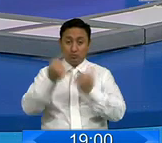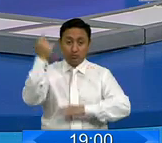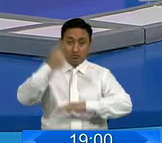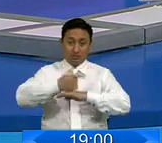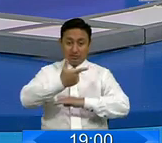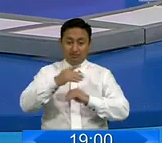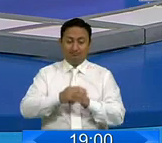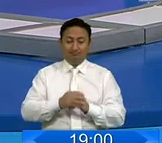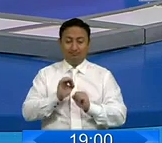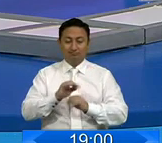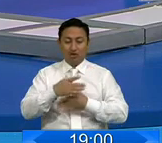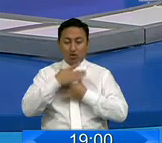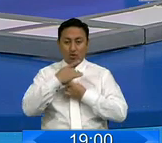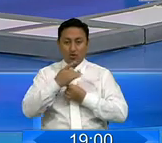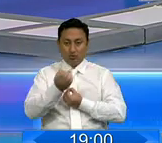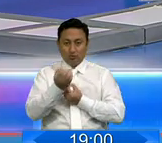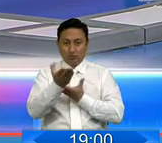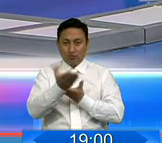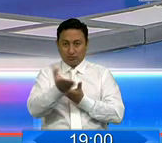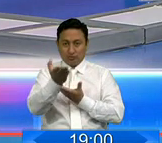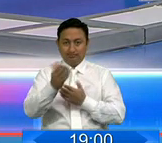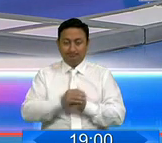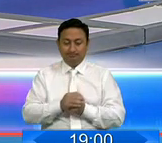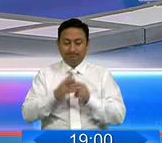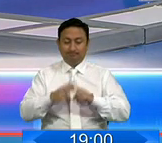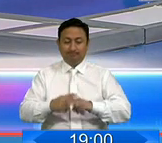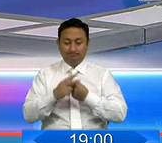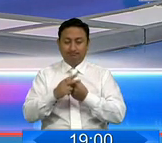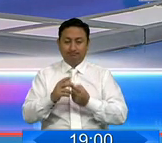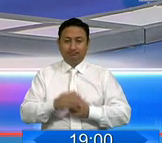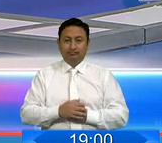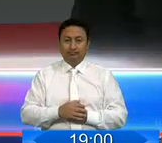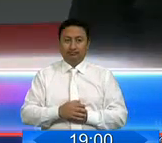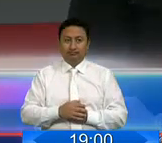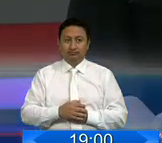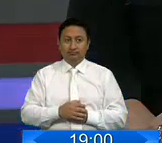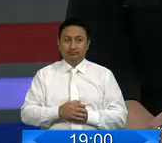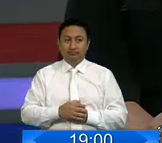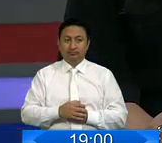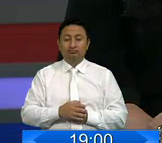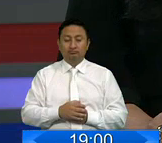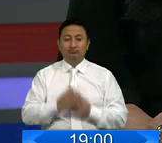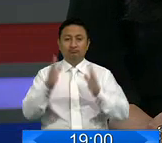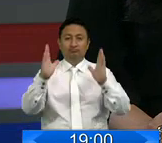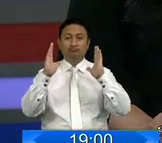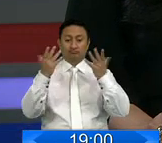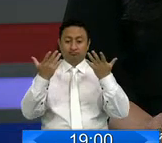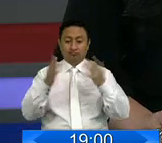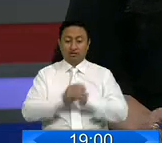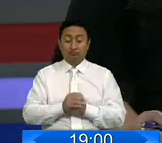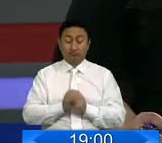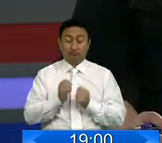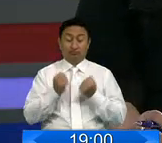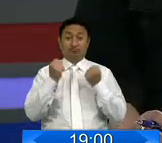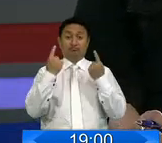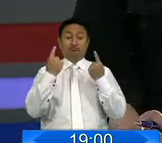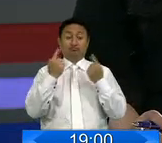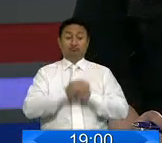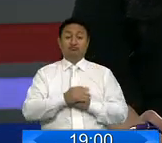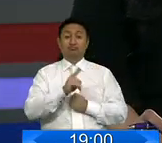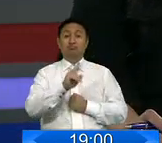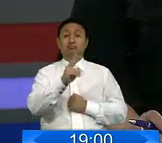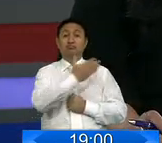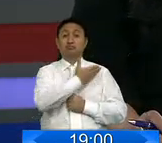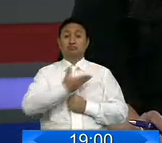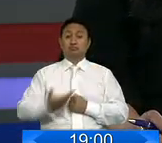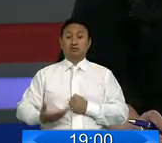esta jornada. Es un privilegio trabajar para ustedes. Aquí iniciamos. Atención, de manera sorpresiva, la vicepresidenta de la República,